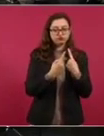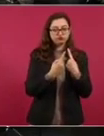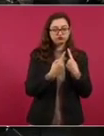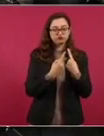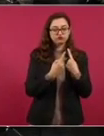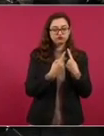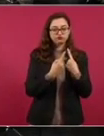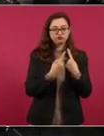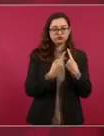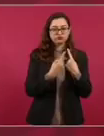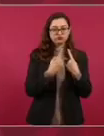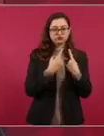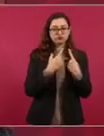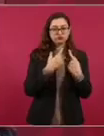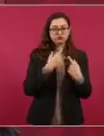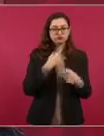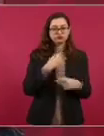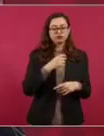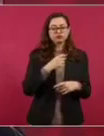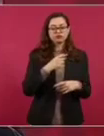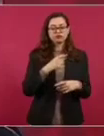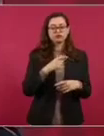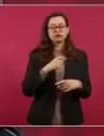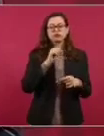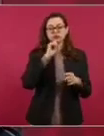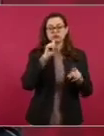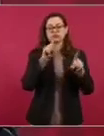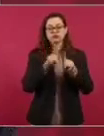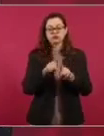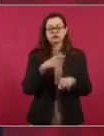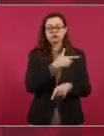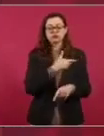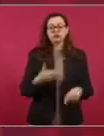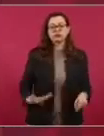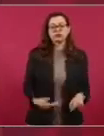el presidente Lasso, el presidente